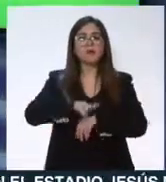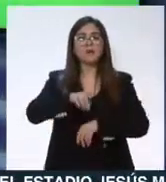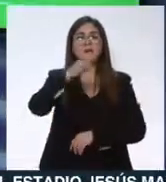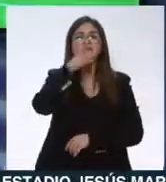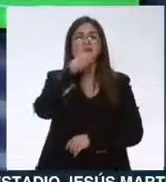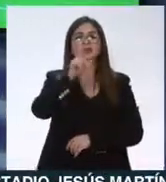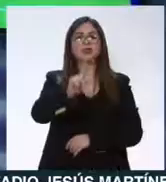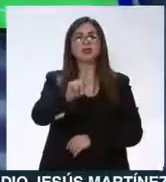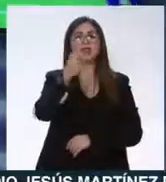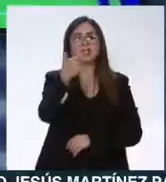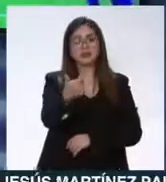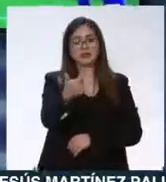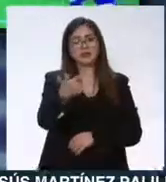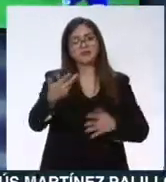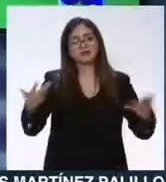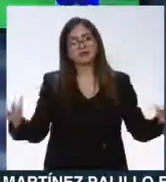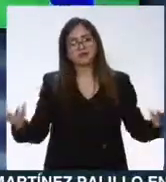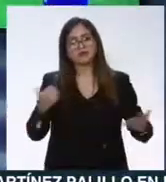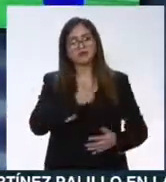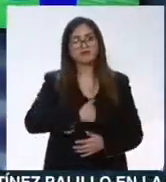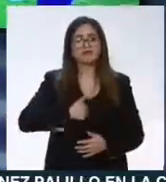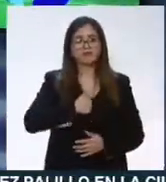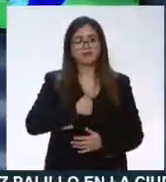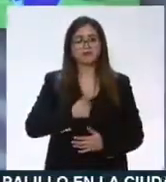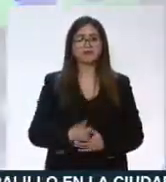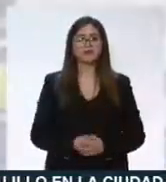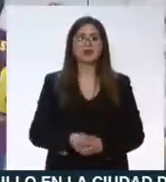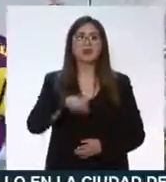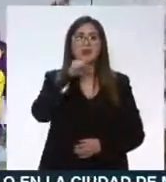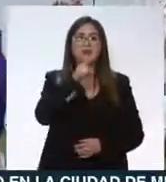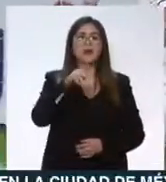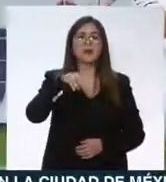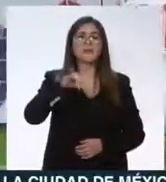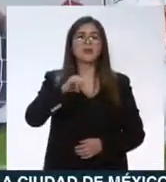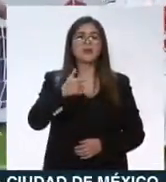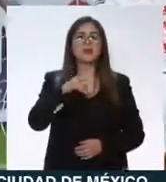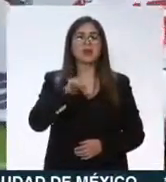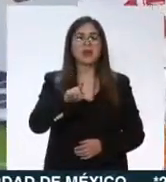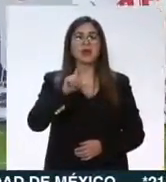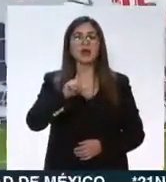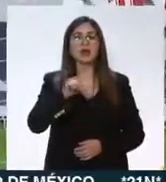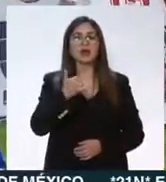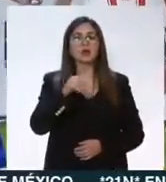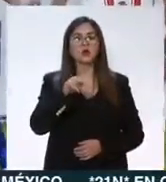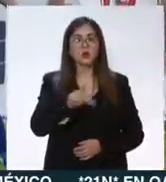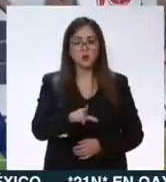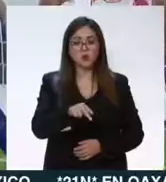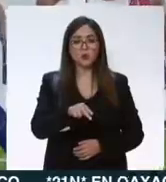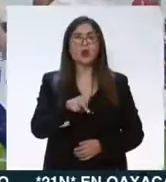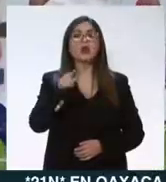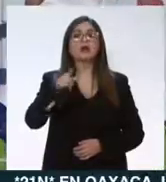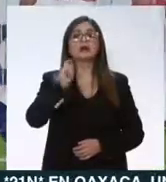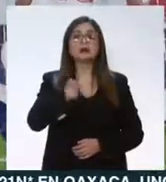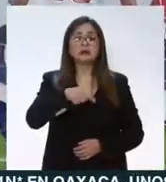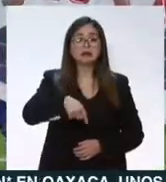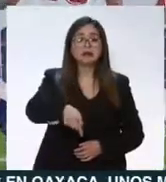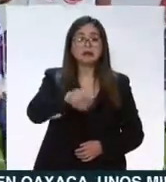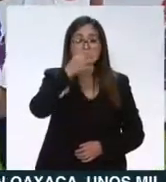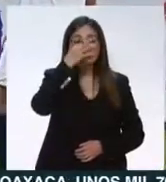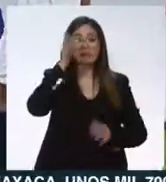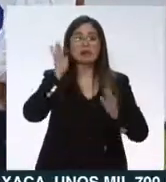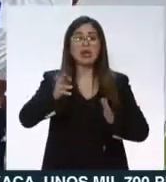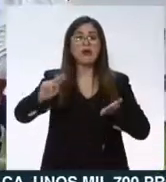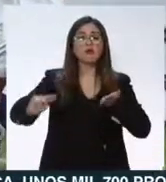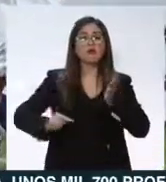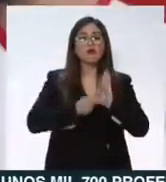77, pero bueno, ya sin hacer mucho. Y el caso también de Miguel Layún, que ya está a nada de firmar la firma,